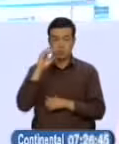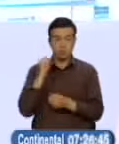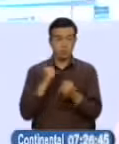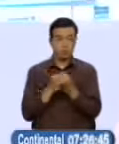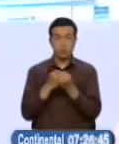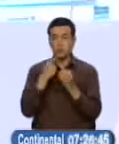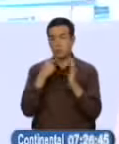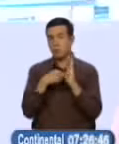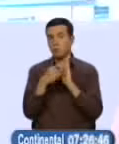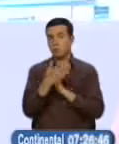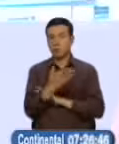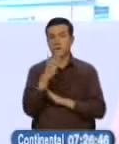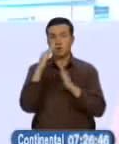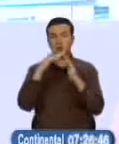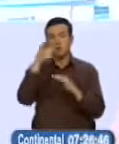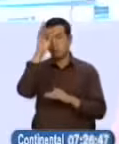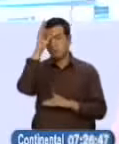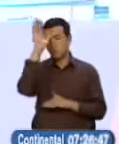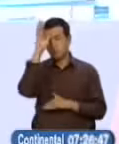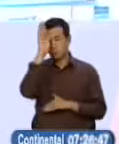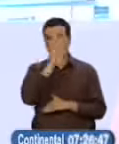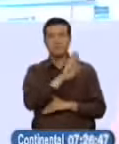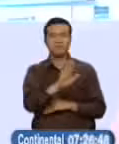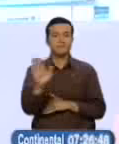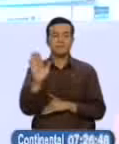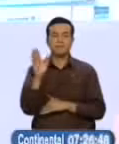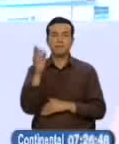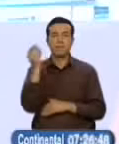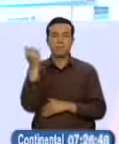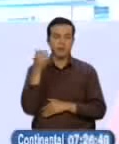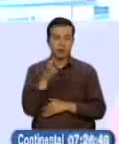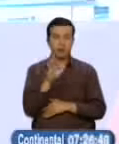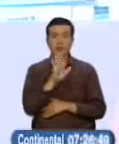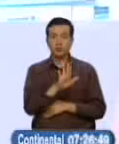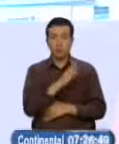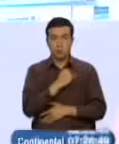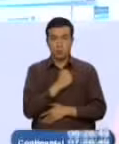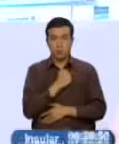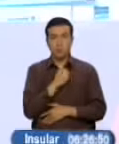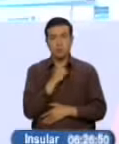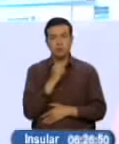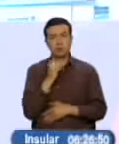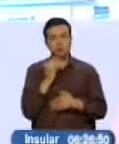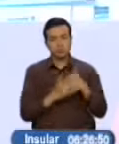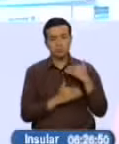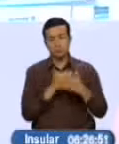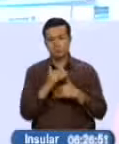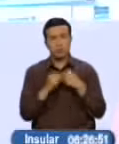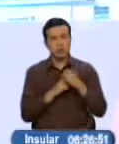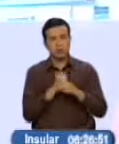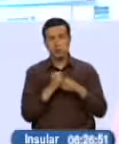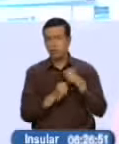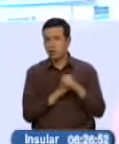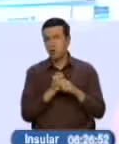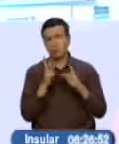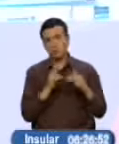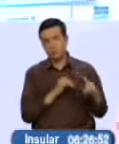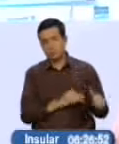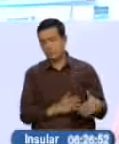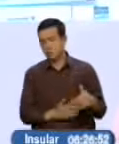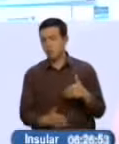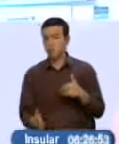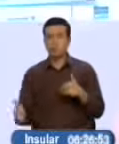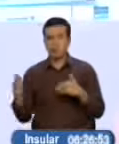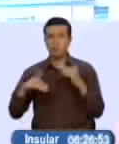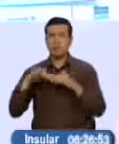público, como es en este caso la Casa de la Cultura, tiene un financiamiento propio que le ha permitido durante décadas realizar, y en estos últimos años